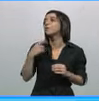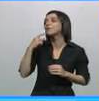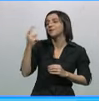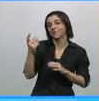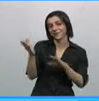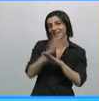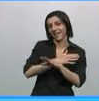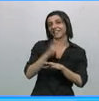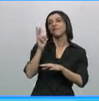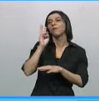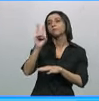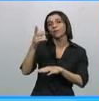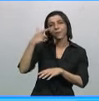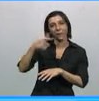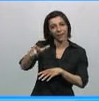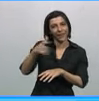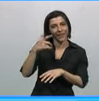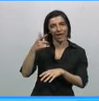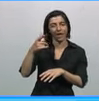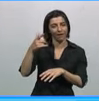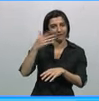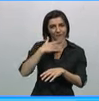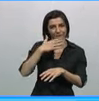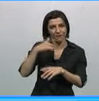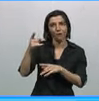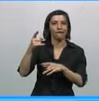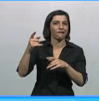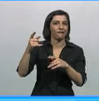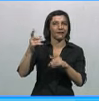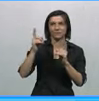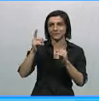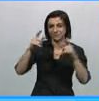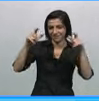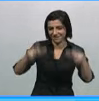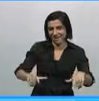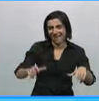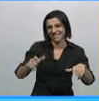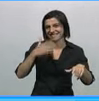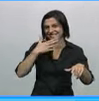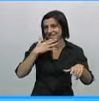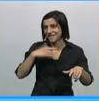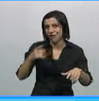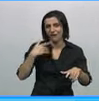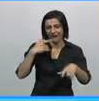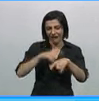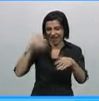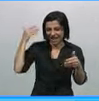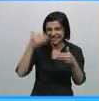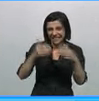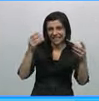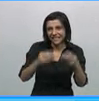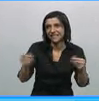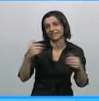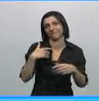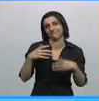de que ustedes le ganaran 1-0 a Boca, cosa que fue muy importante, la Bombonera, sobre la hora, con las expectativas que tenía Boca para ese